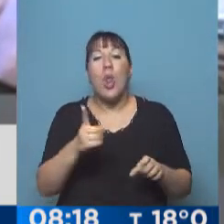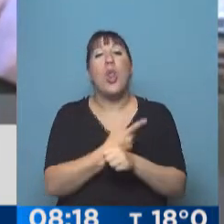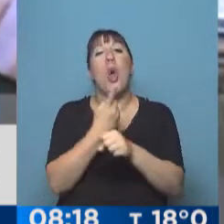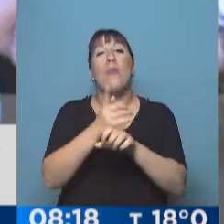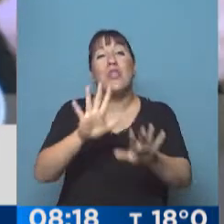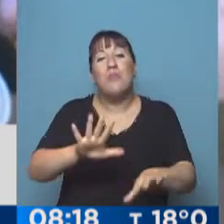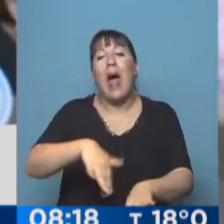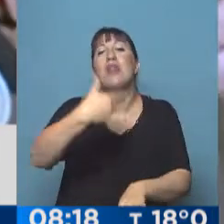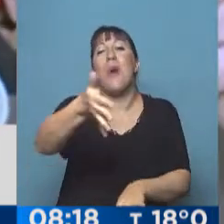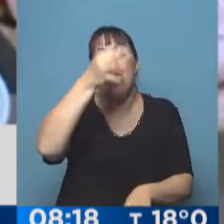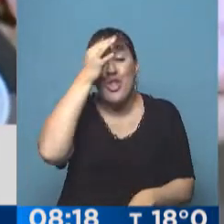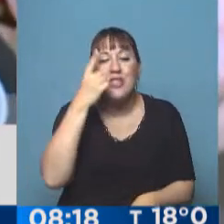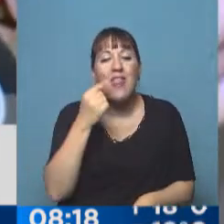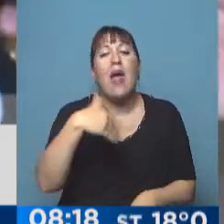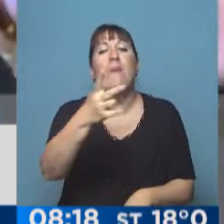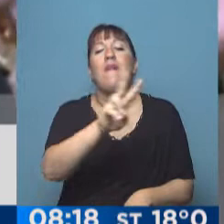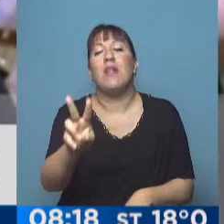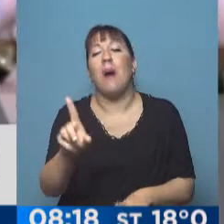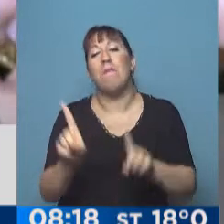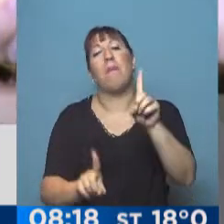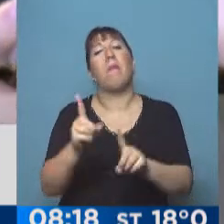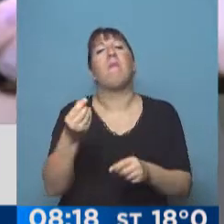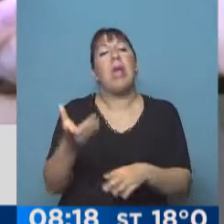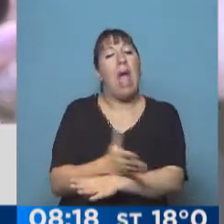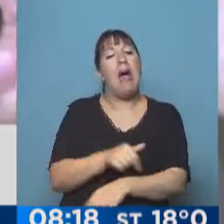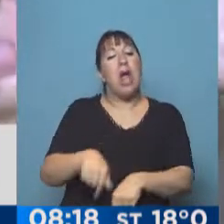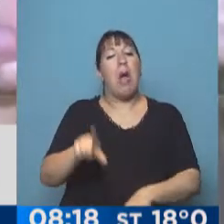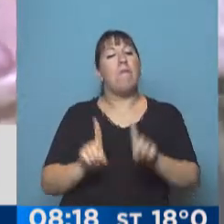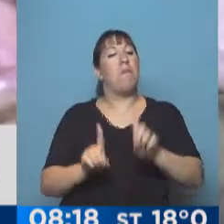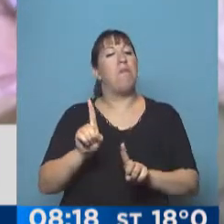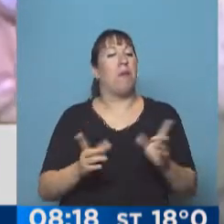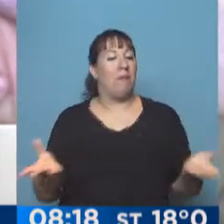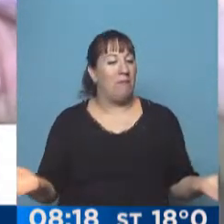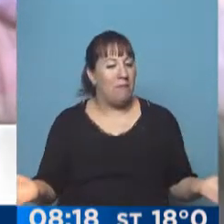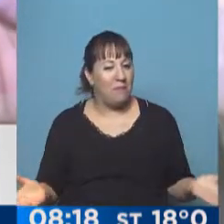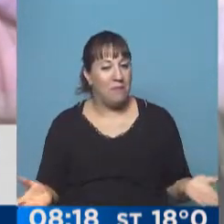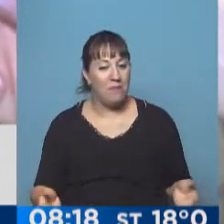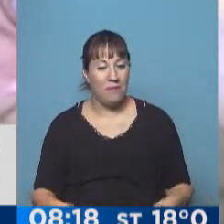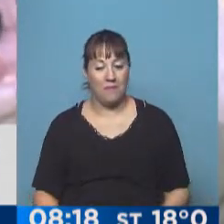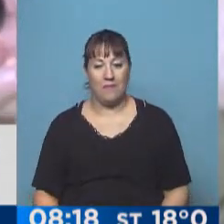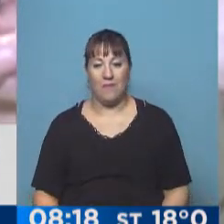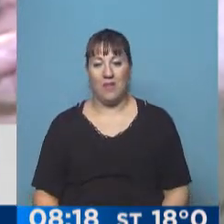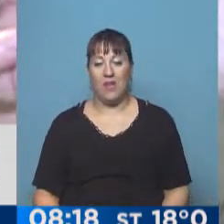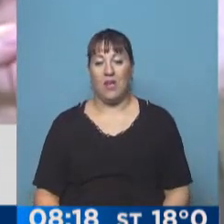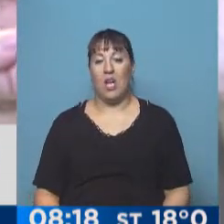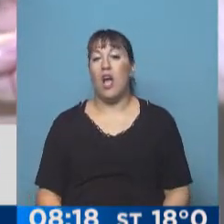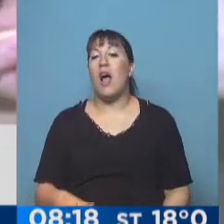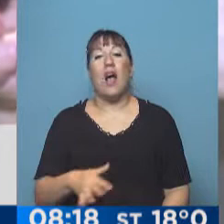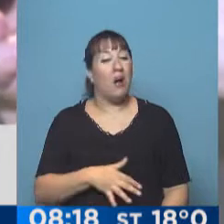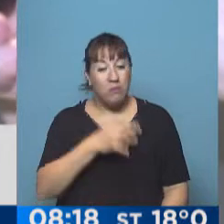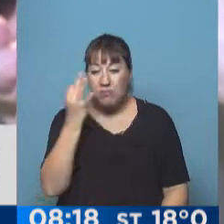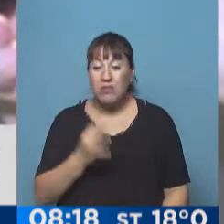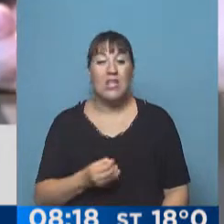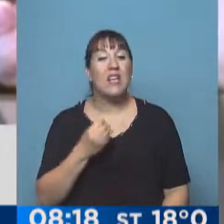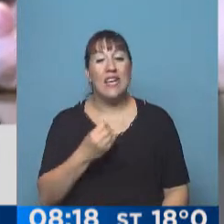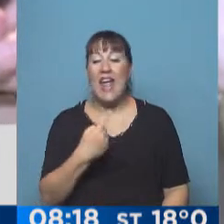haberla sacado después del 22 para que se saca en este momento es contra en las elecciones y esto cómo puede afectarles lo que me quedan claro es que